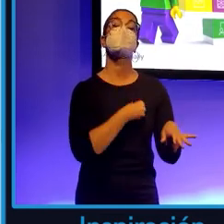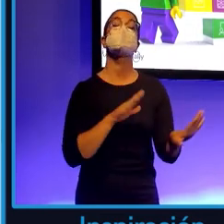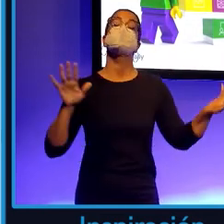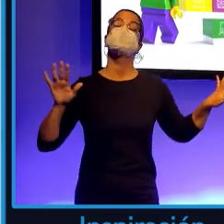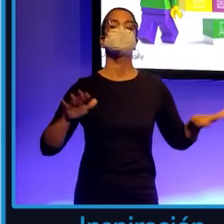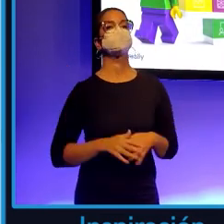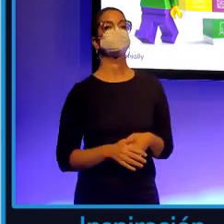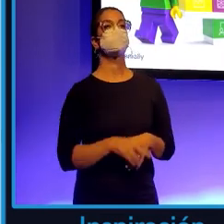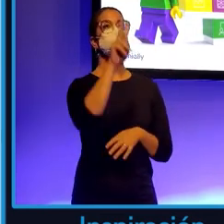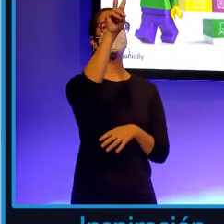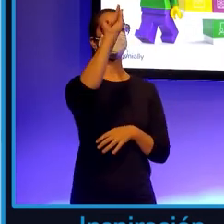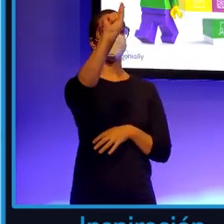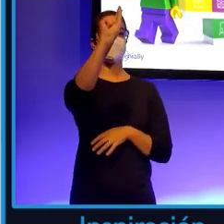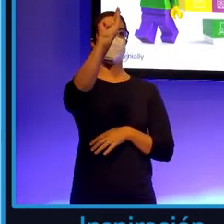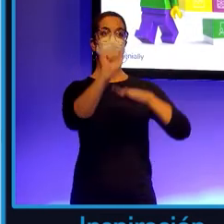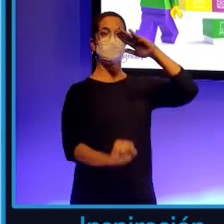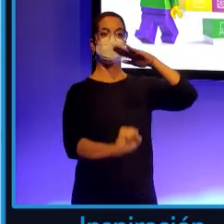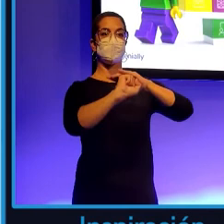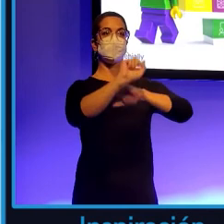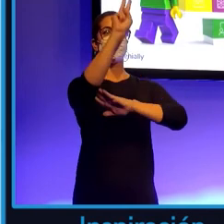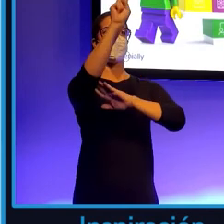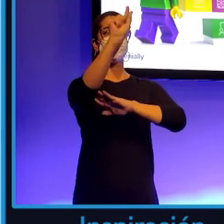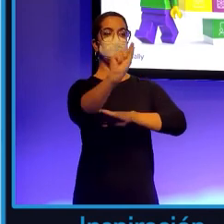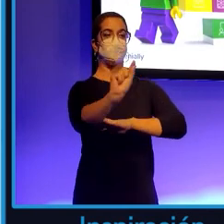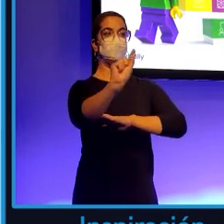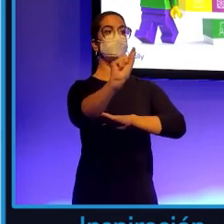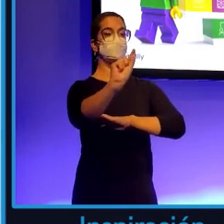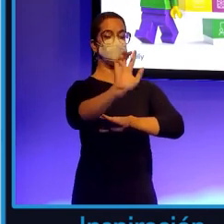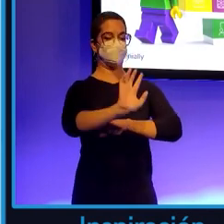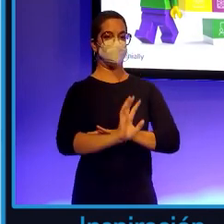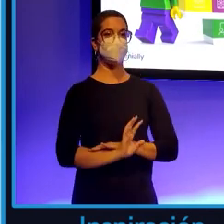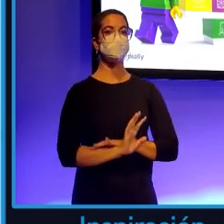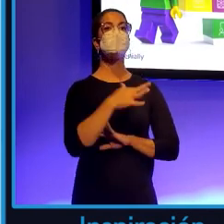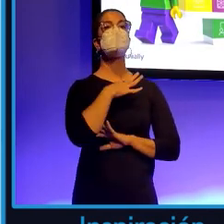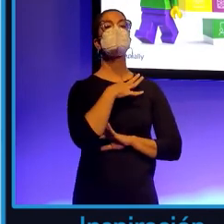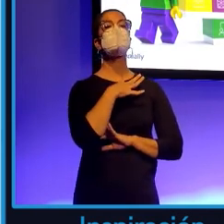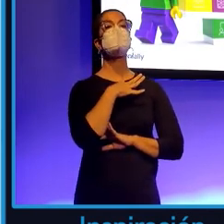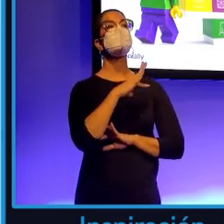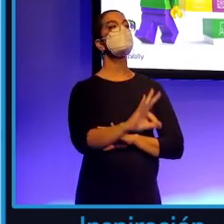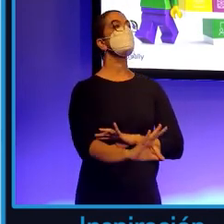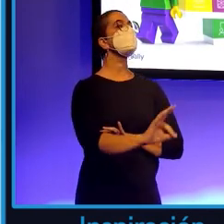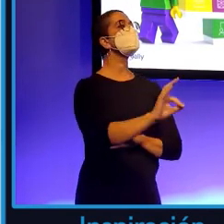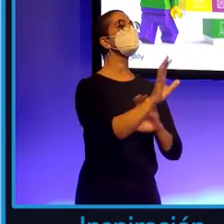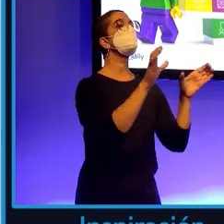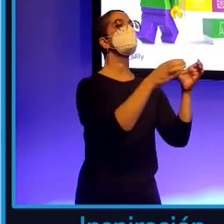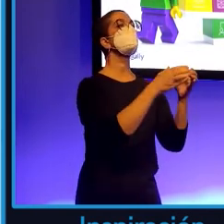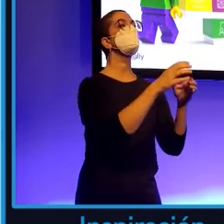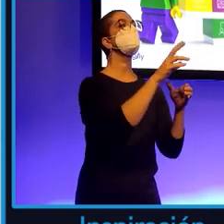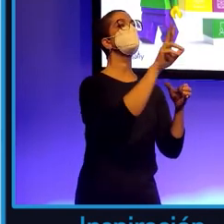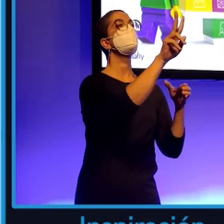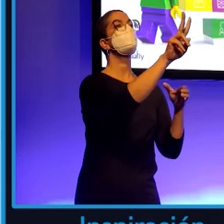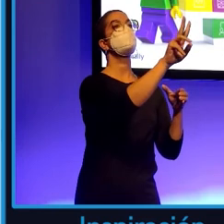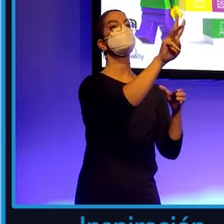dos minutos máximo dos minutos podría utilizar dos tres grupos